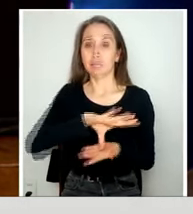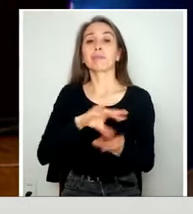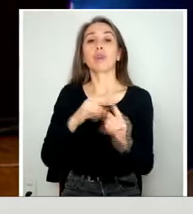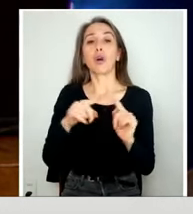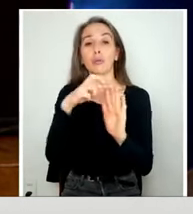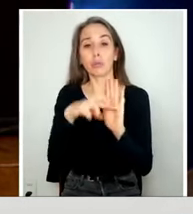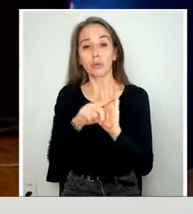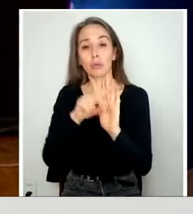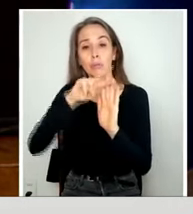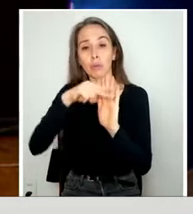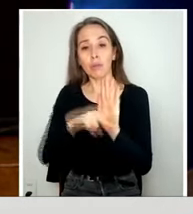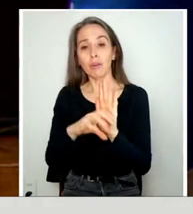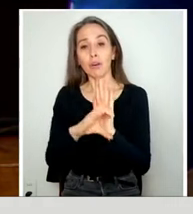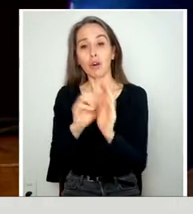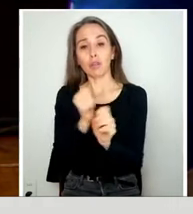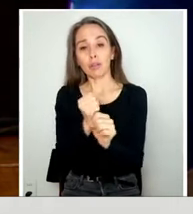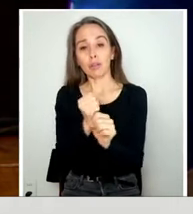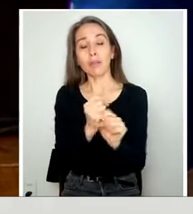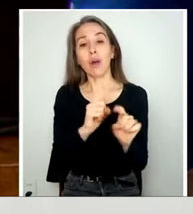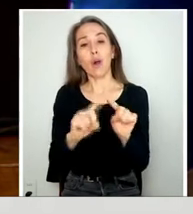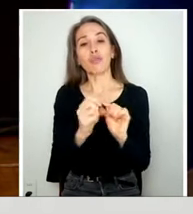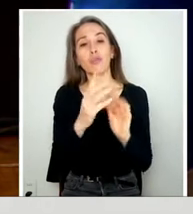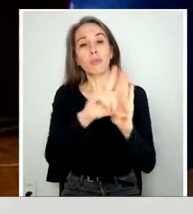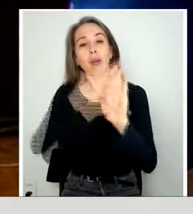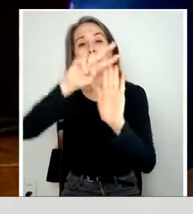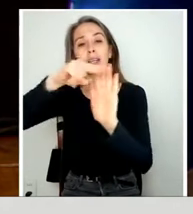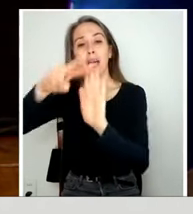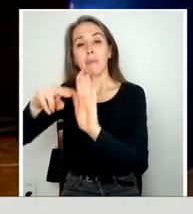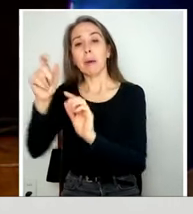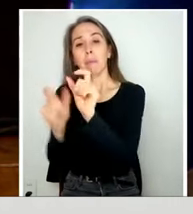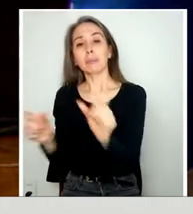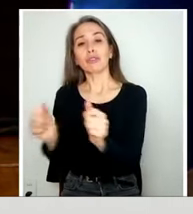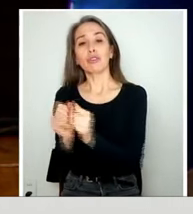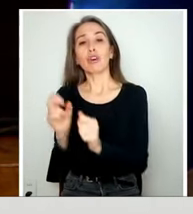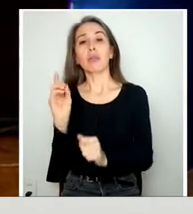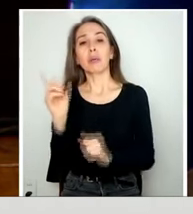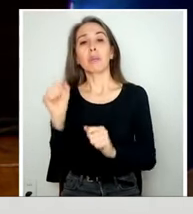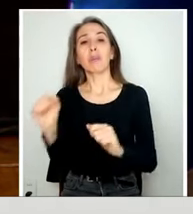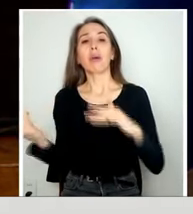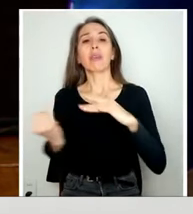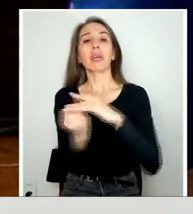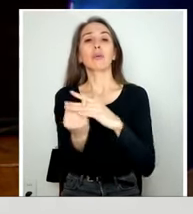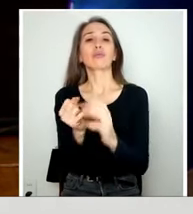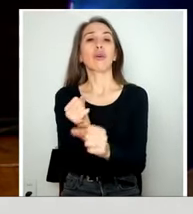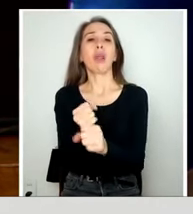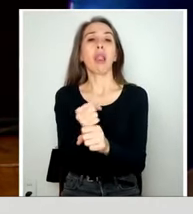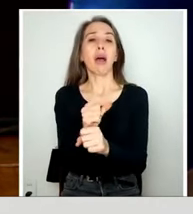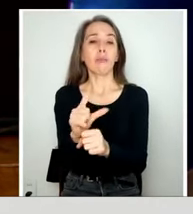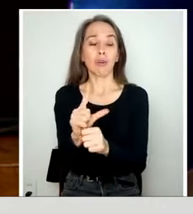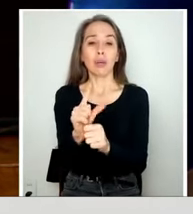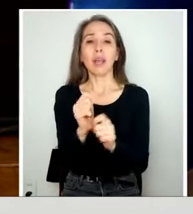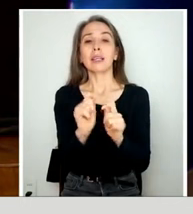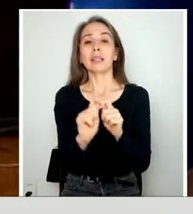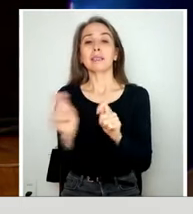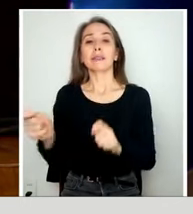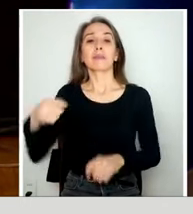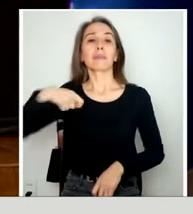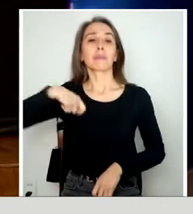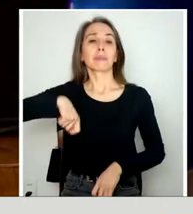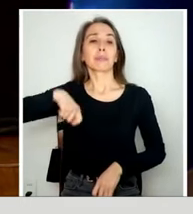trabajo y otros cuerpos legales en materia de inclusión laboral de personas con discapacidad y asignatarias de pensión de